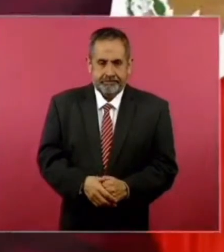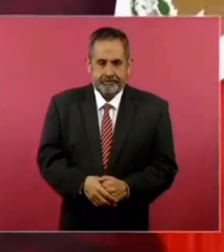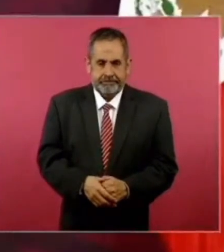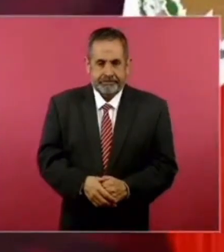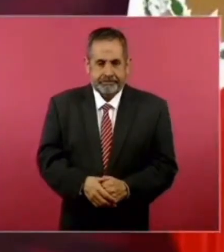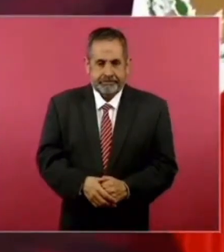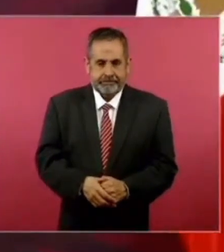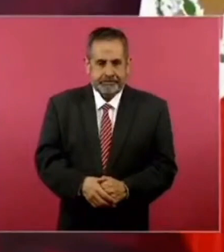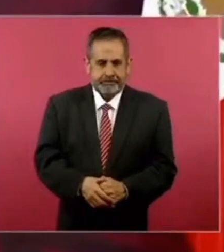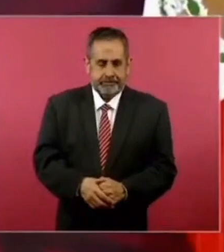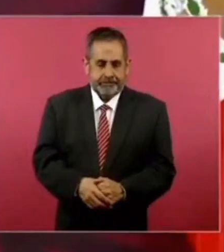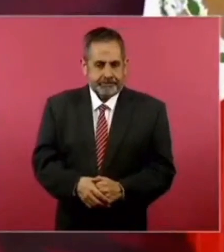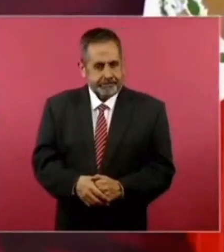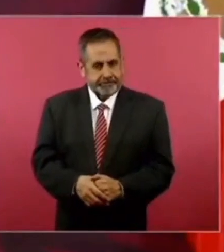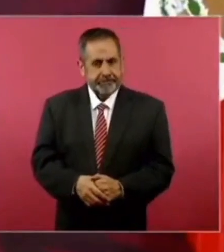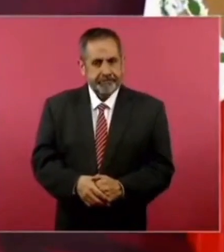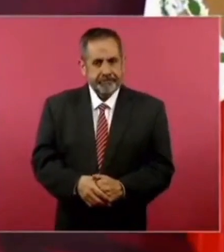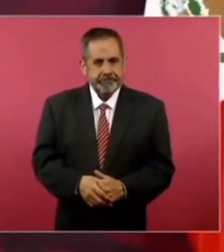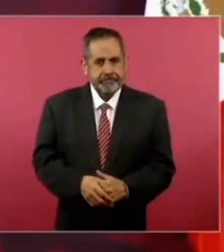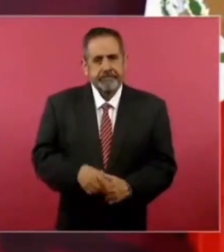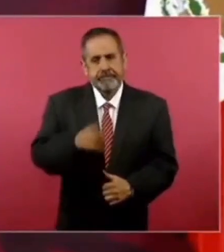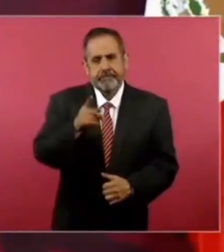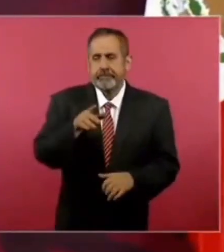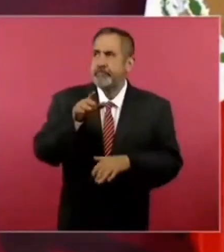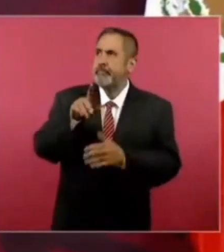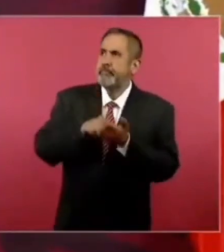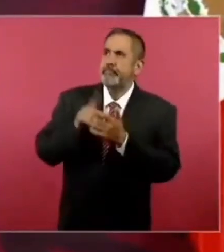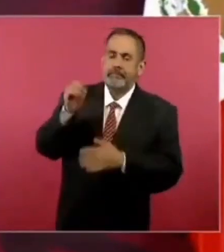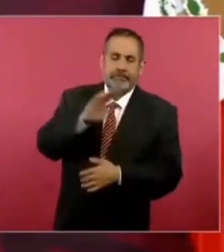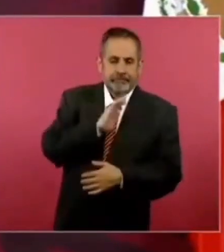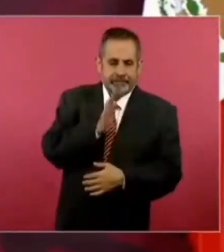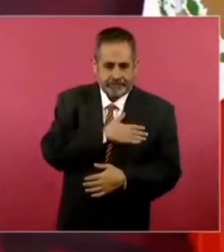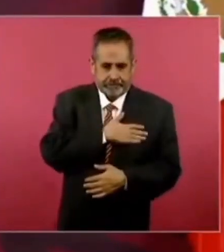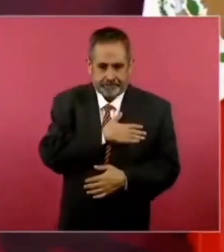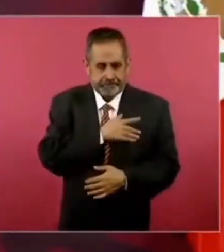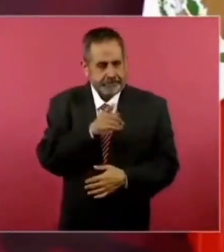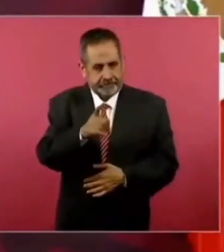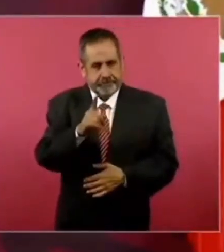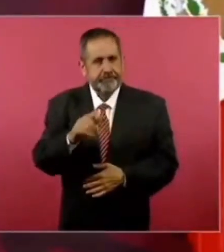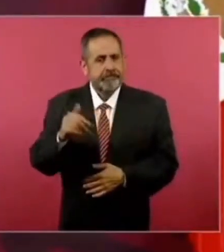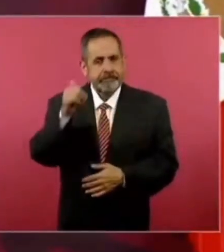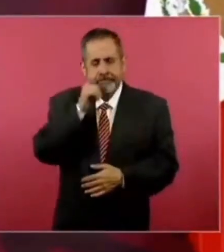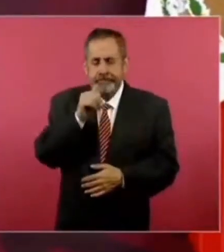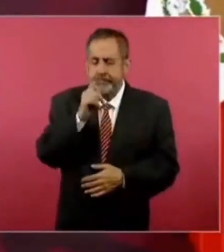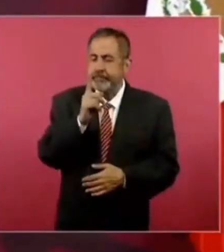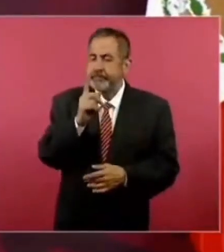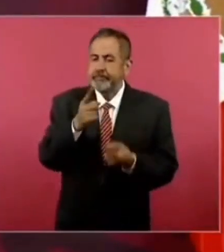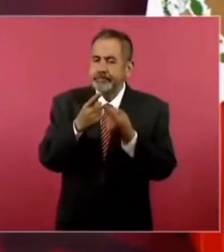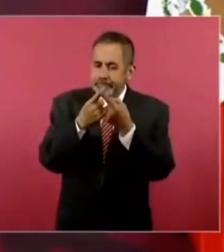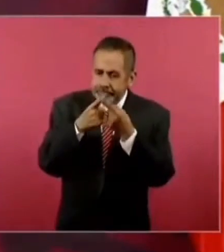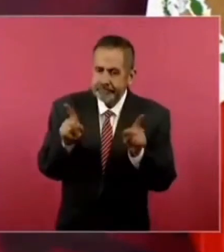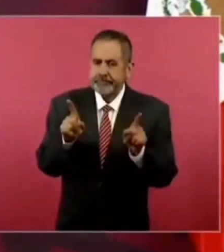Cuando se habla de España, siempre hay que diferenciar